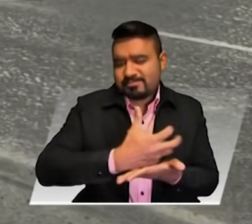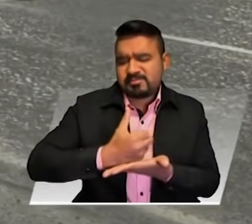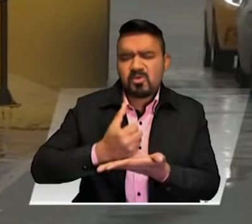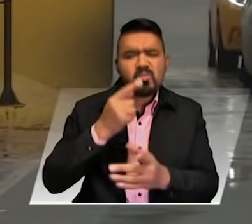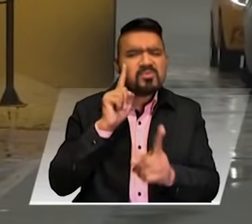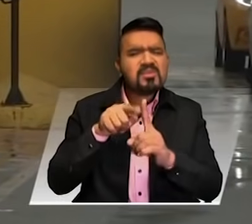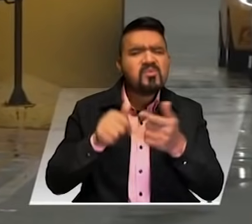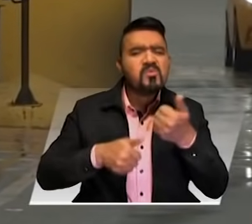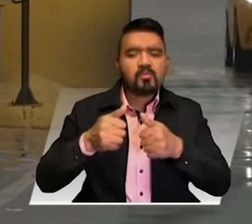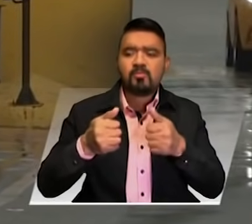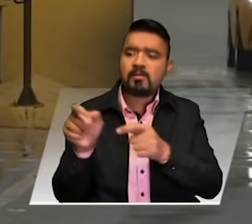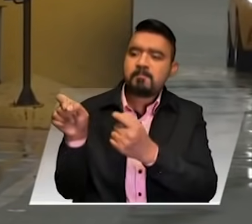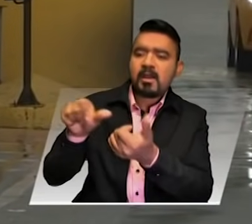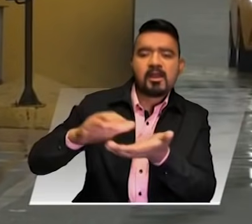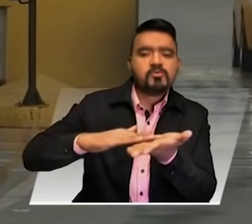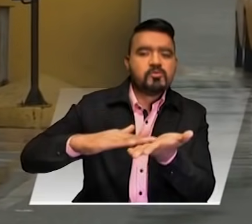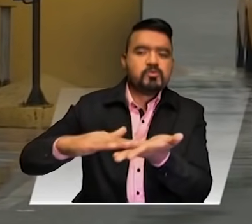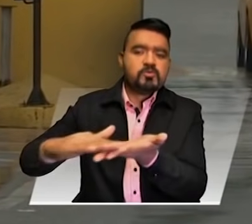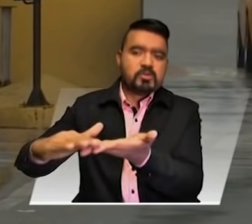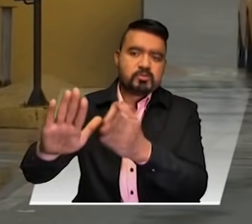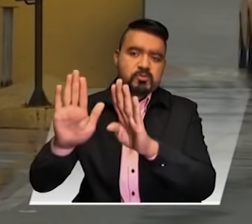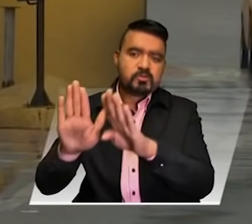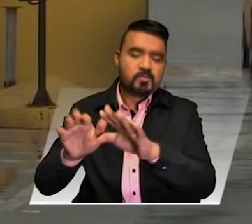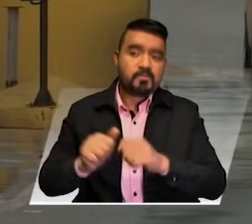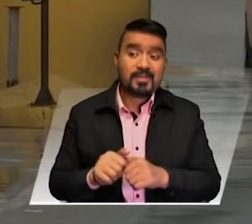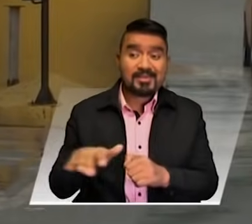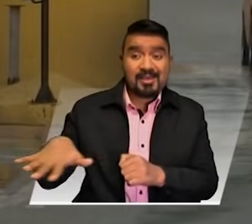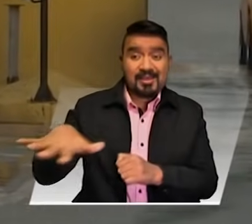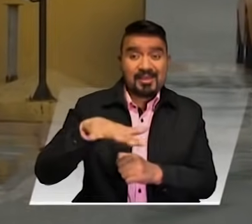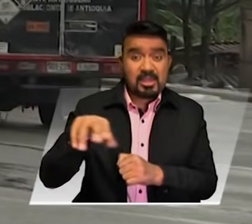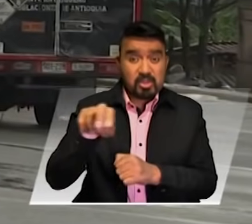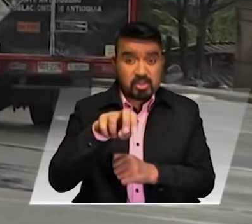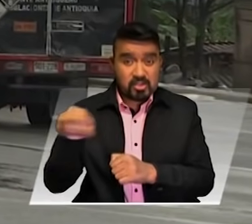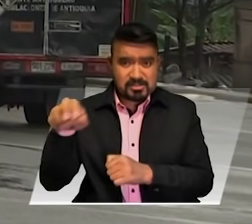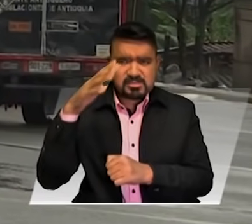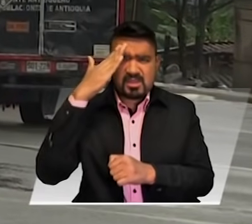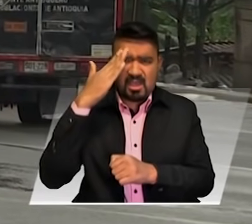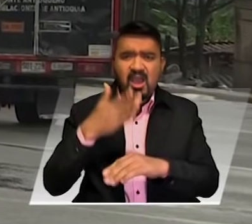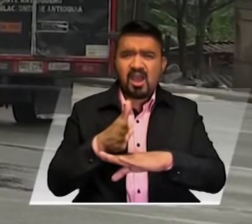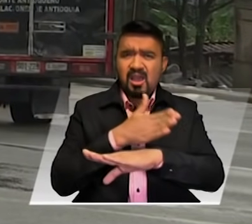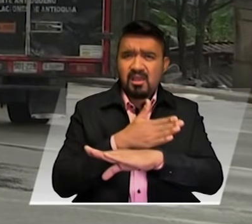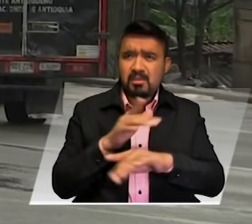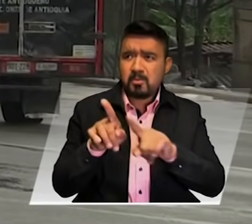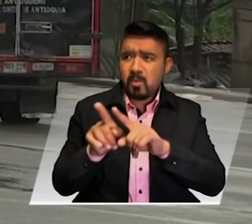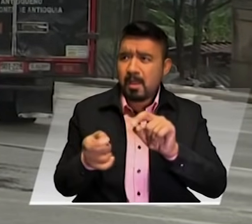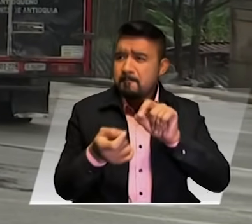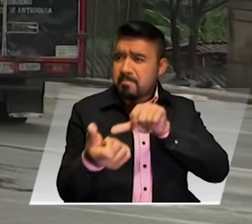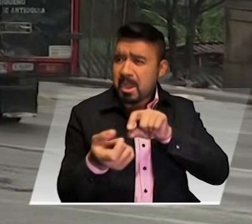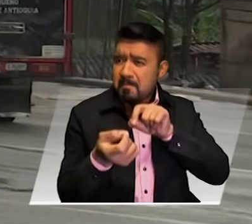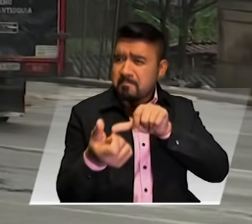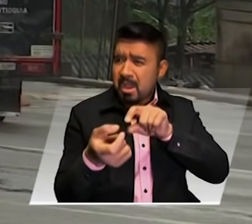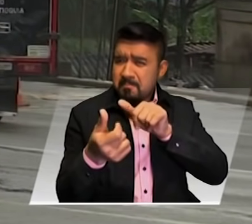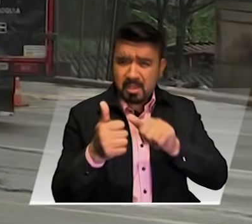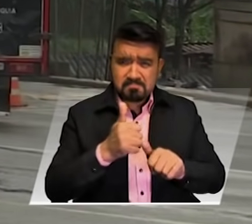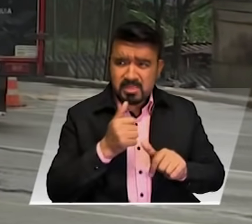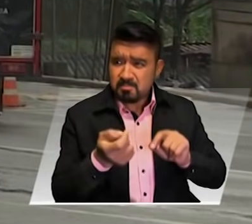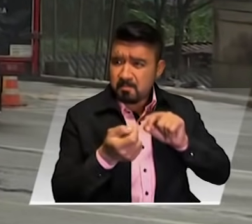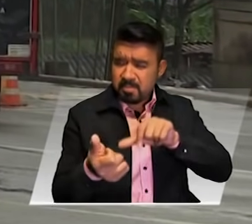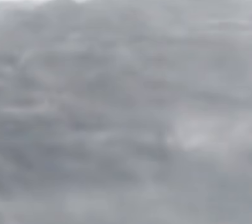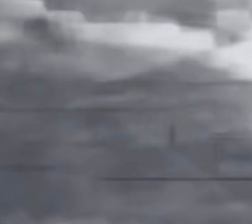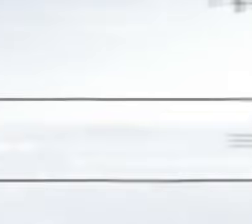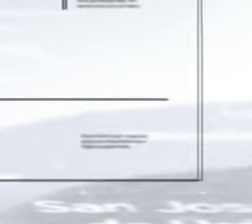Norte. Obras que los habitantes del norte del Valle de Aburrá dicen que no van a financiar más de sus bolsillos.